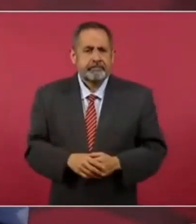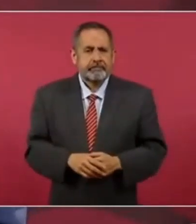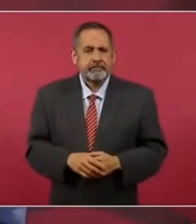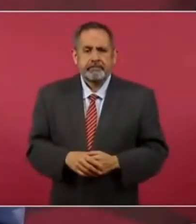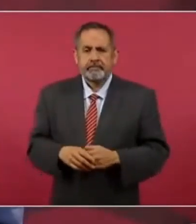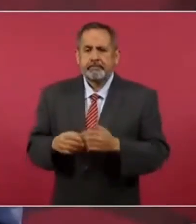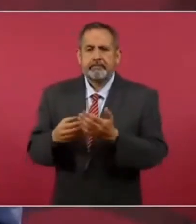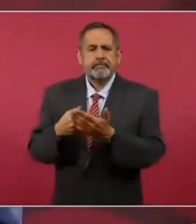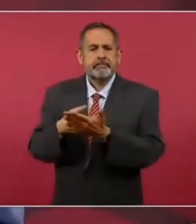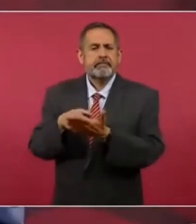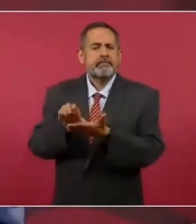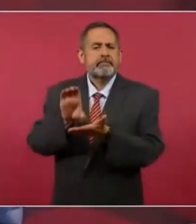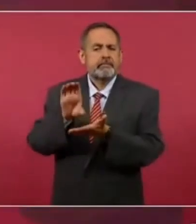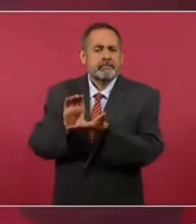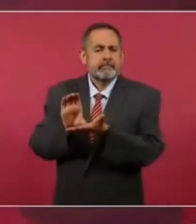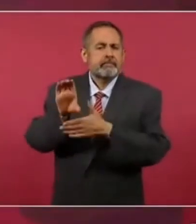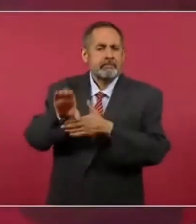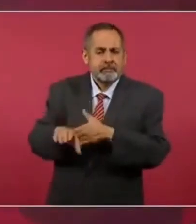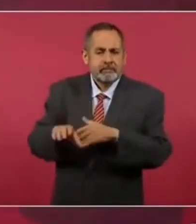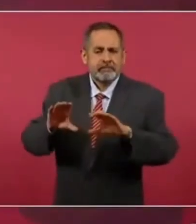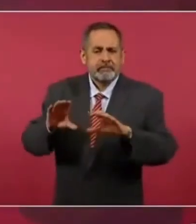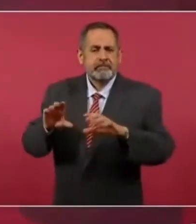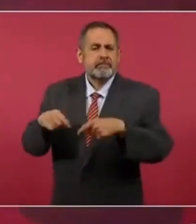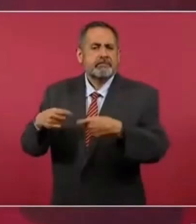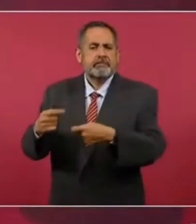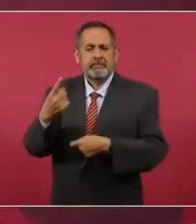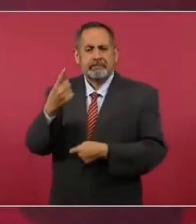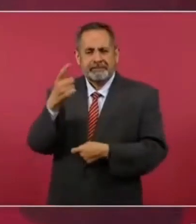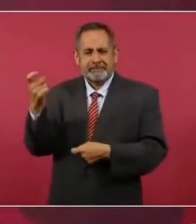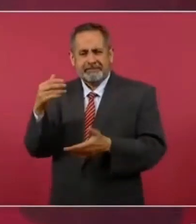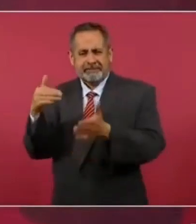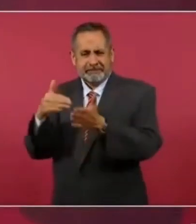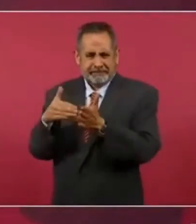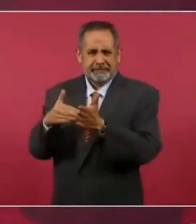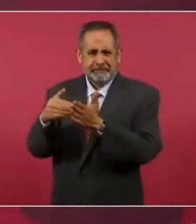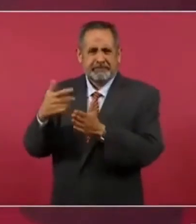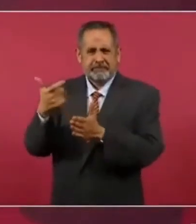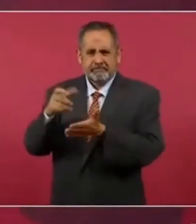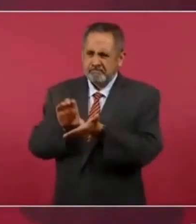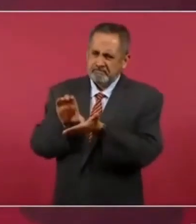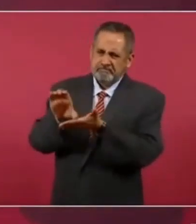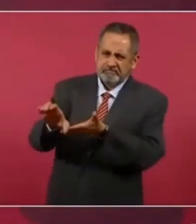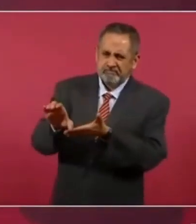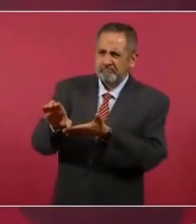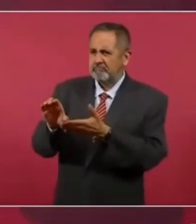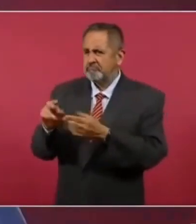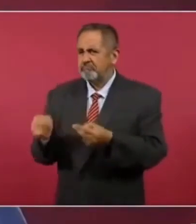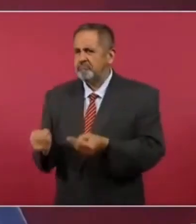Inversión, casi 100,000,000,000 de pesos.